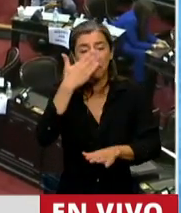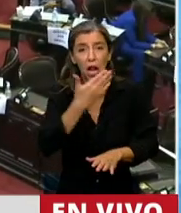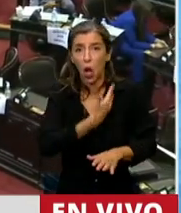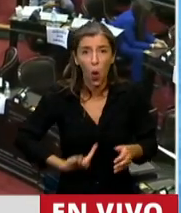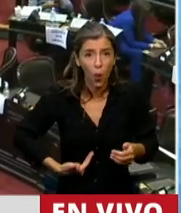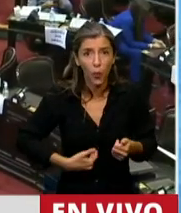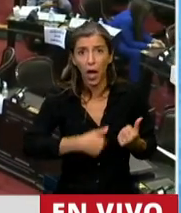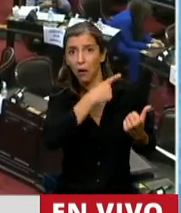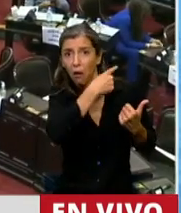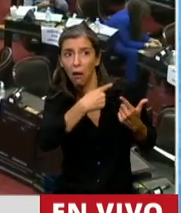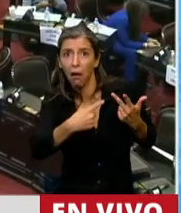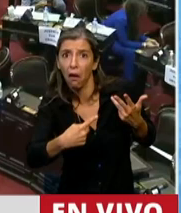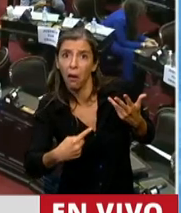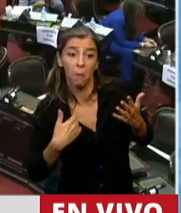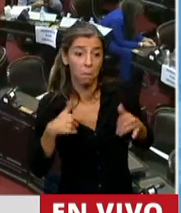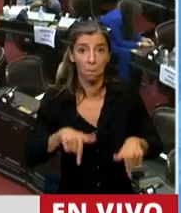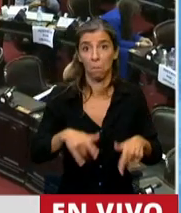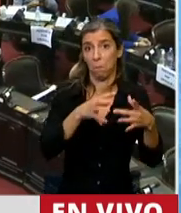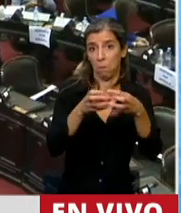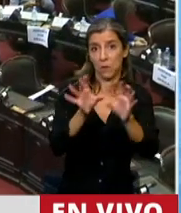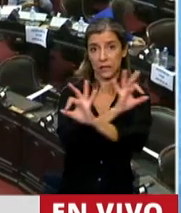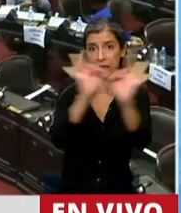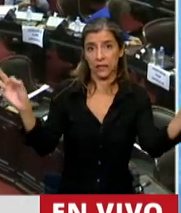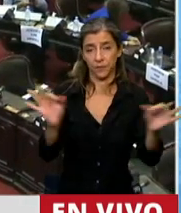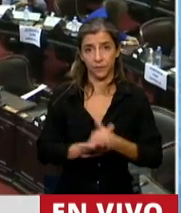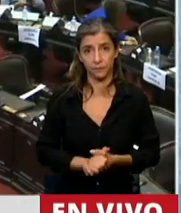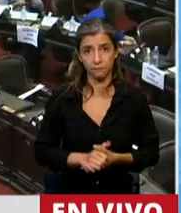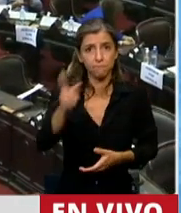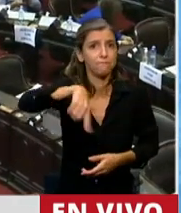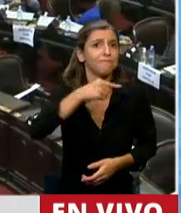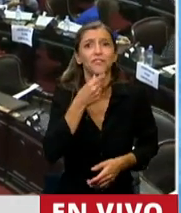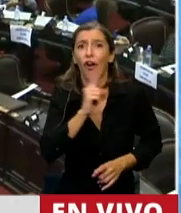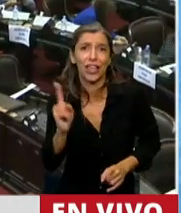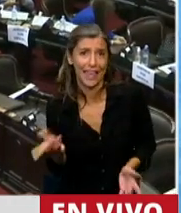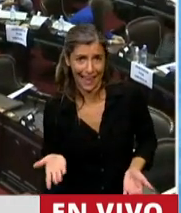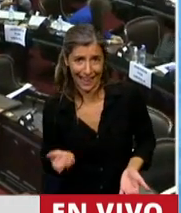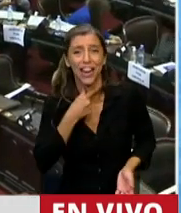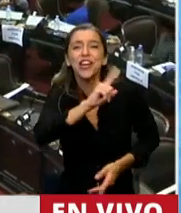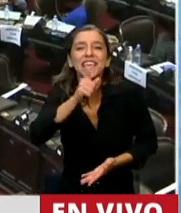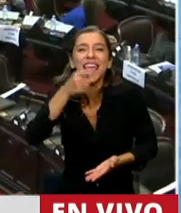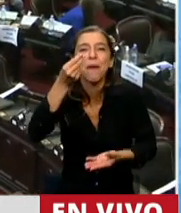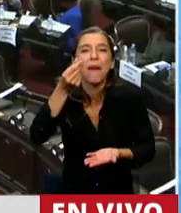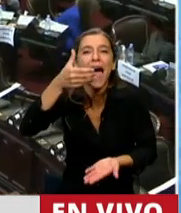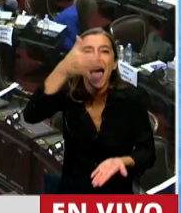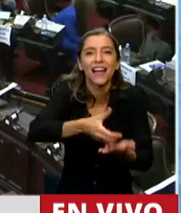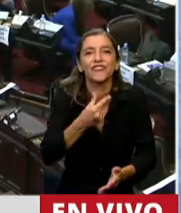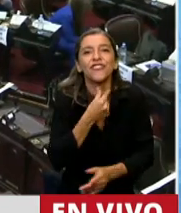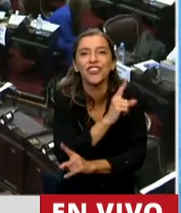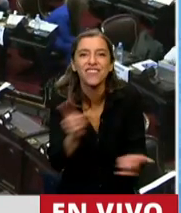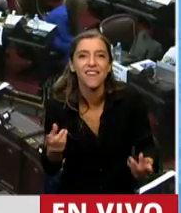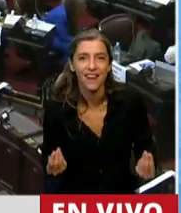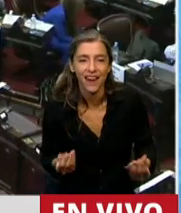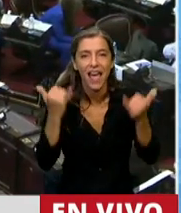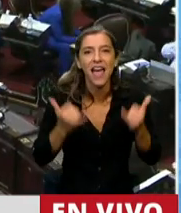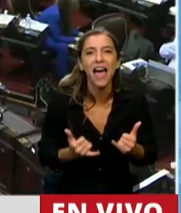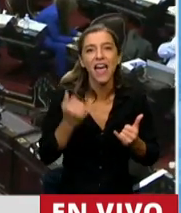los gobiernos, ¿por qué? Porque mucho discurso, pero cero recurso, no quieren poner un centavo. Hay un refugio cada 150.000